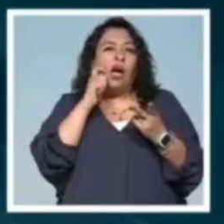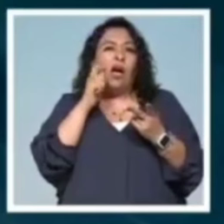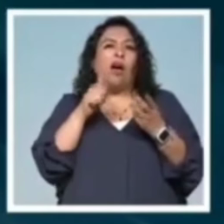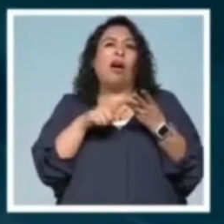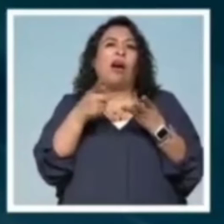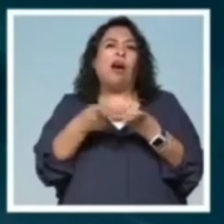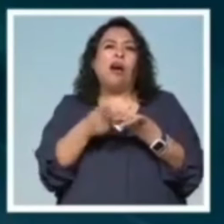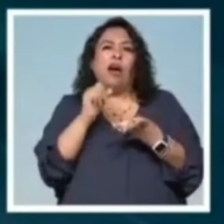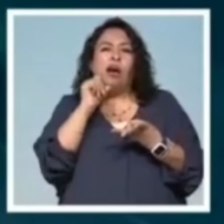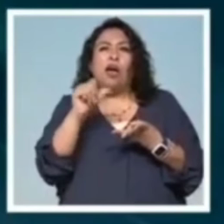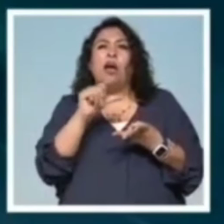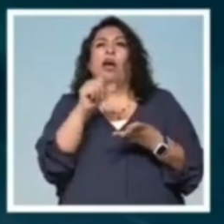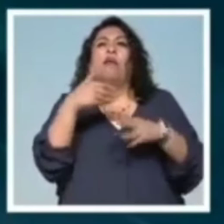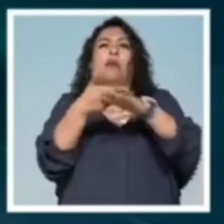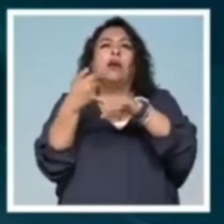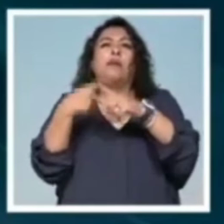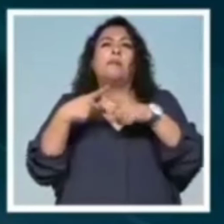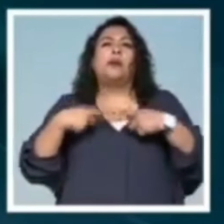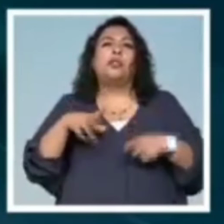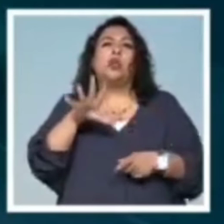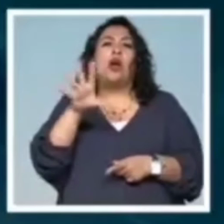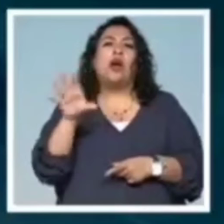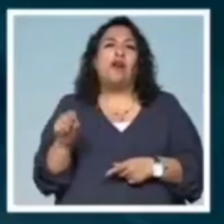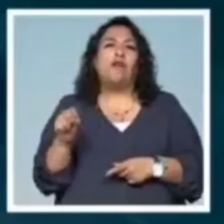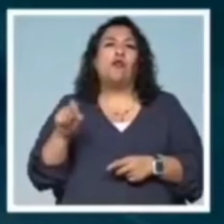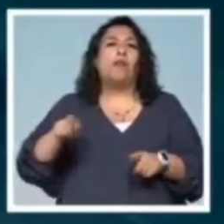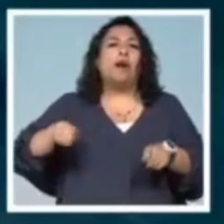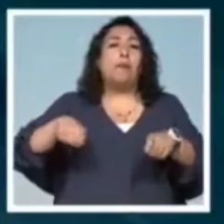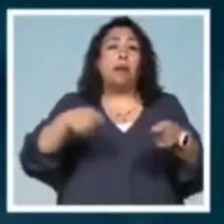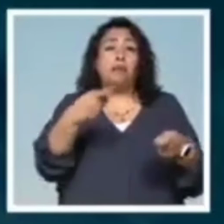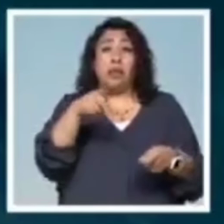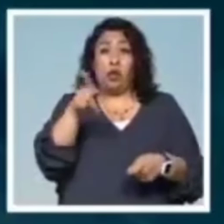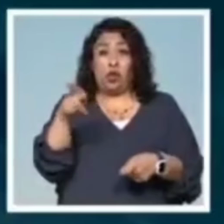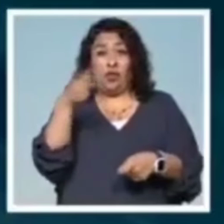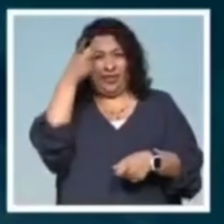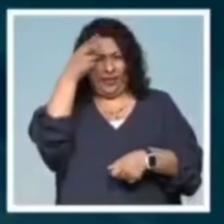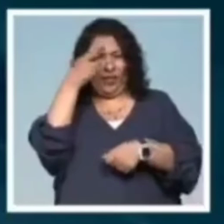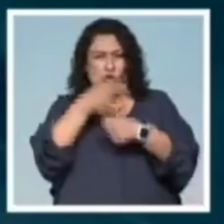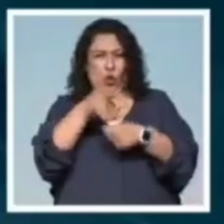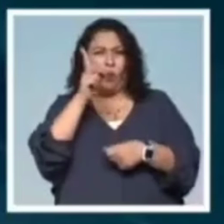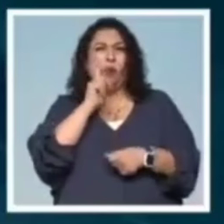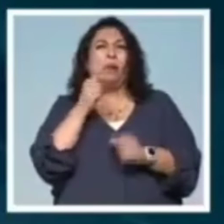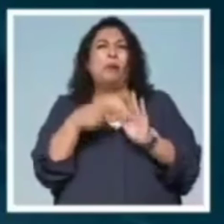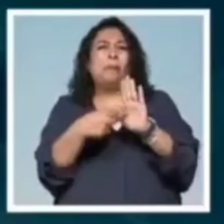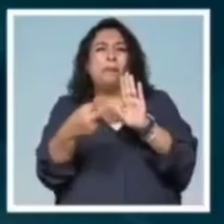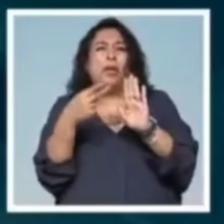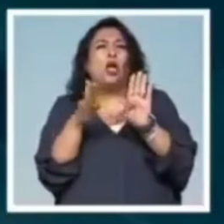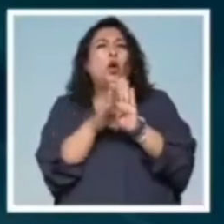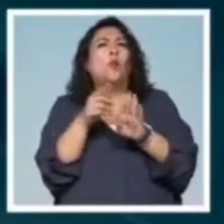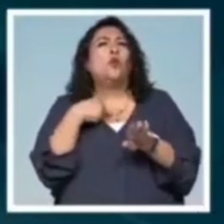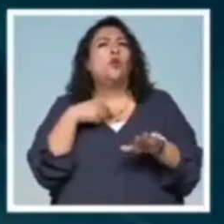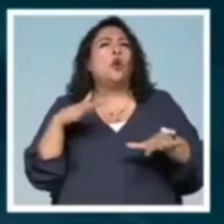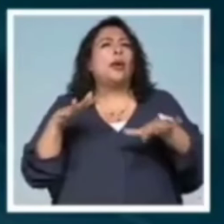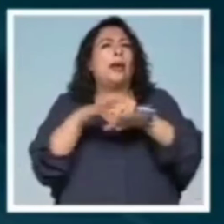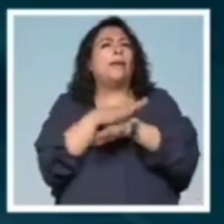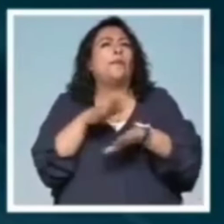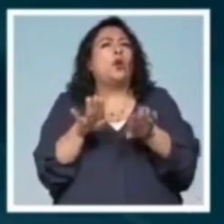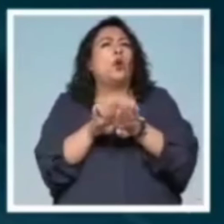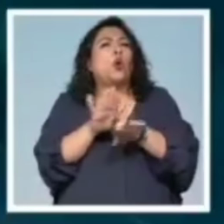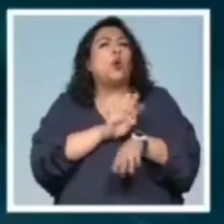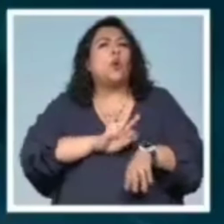que sufren las personas afrodescendientes. Sin embargo, lo que hace la directora es mostrar cómo podemos cambiar las